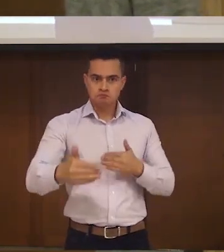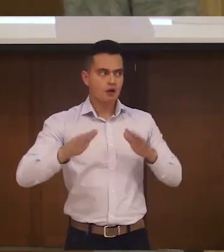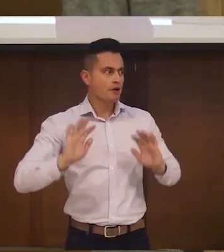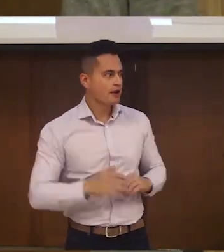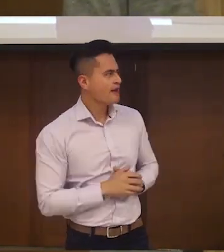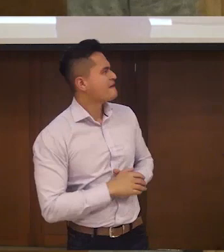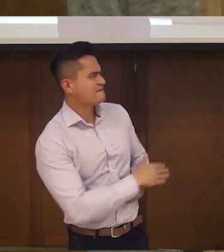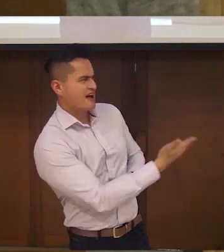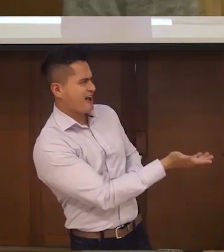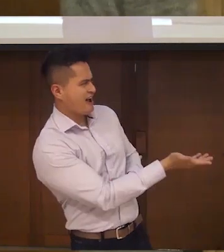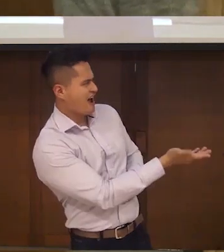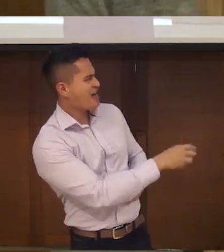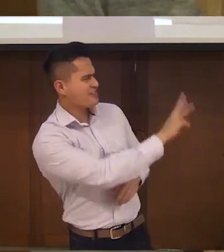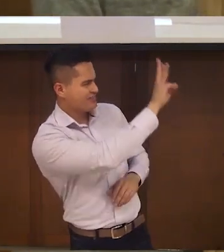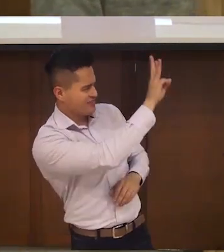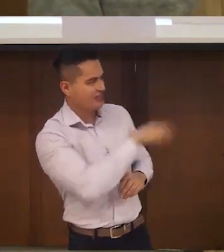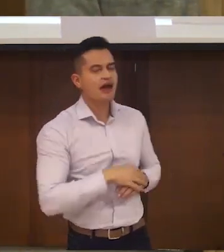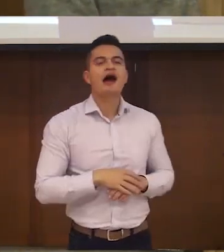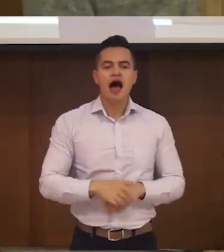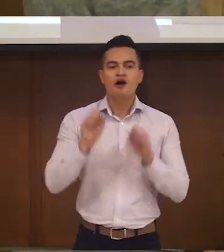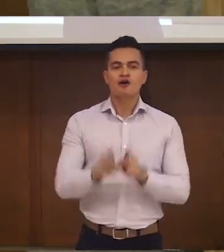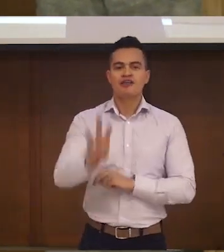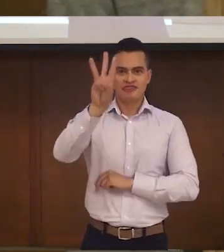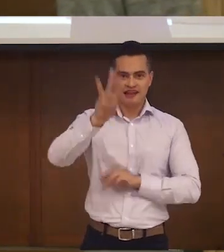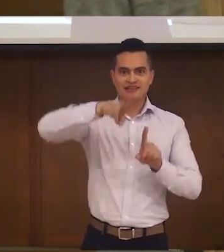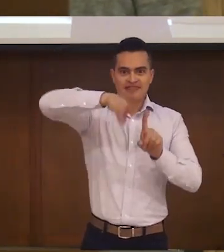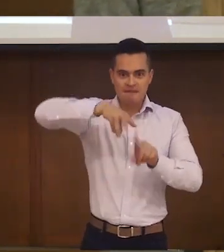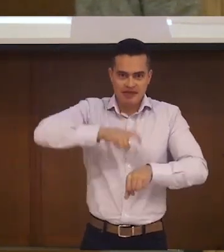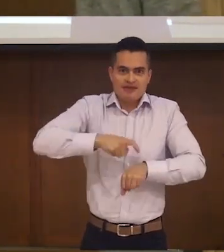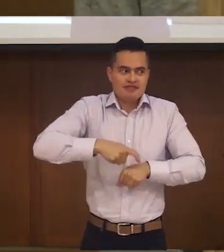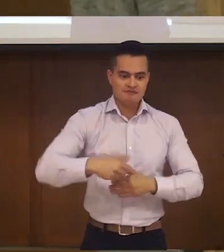menos. ¿No? ¿Cuántos? Bueno, 3 meses.